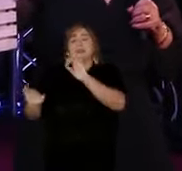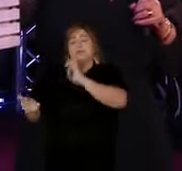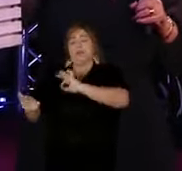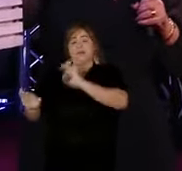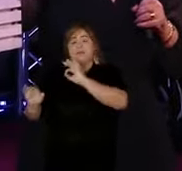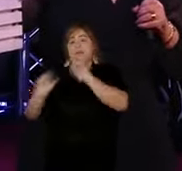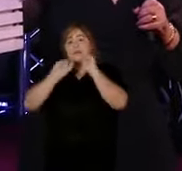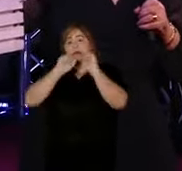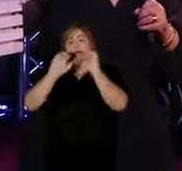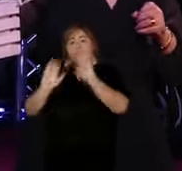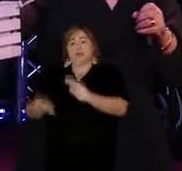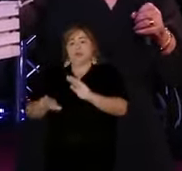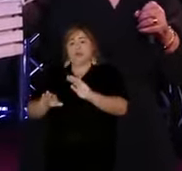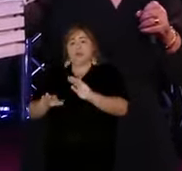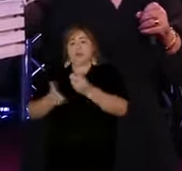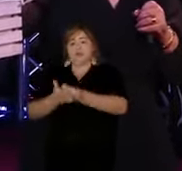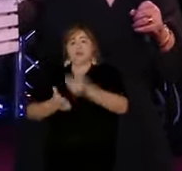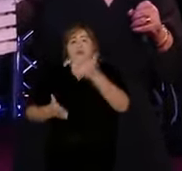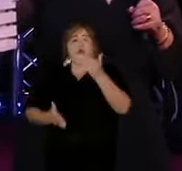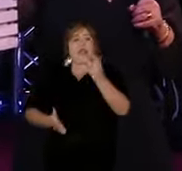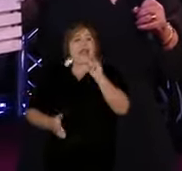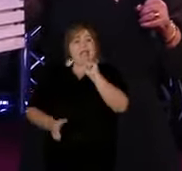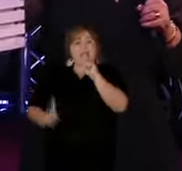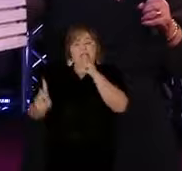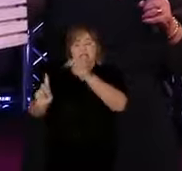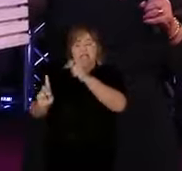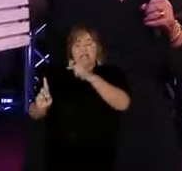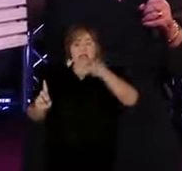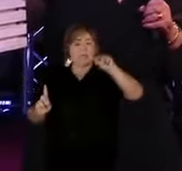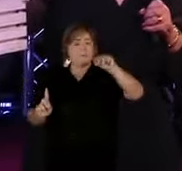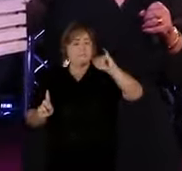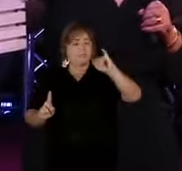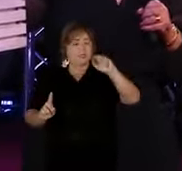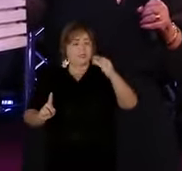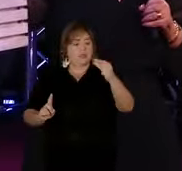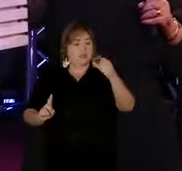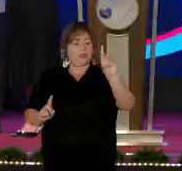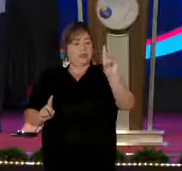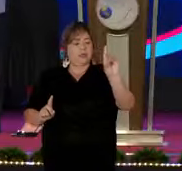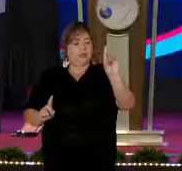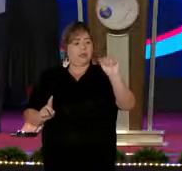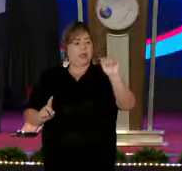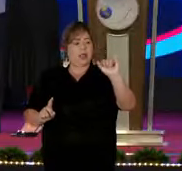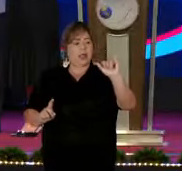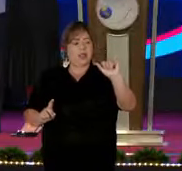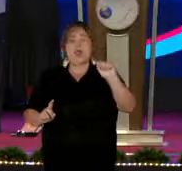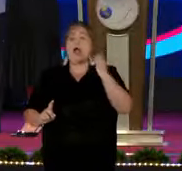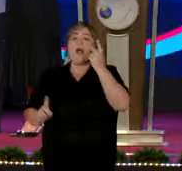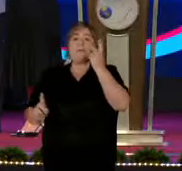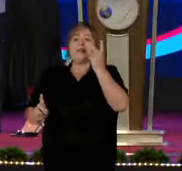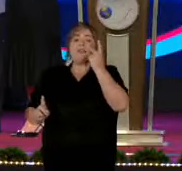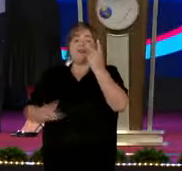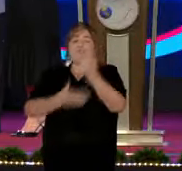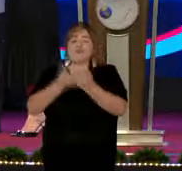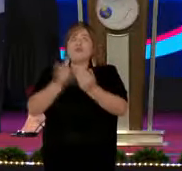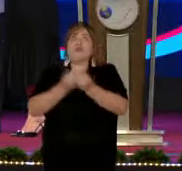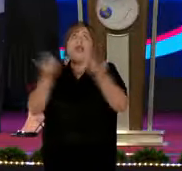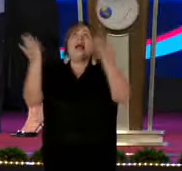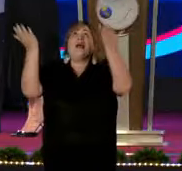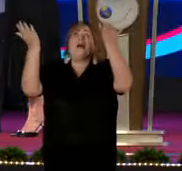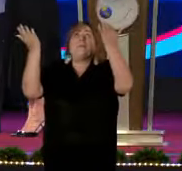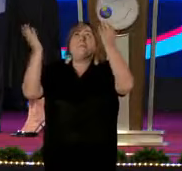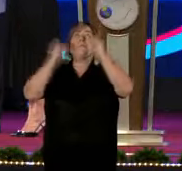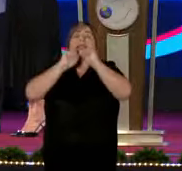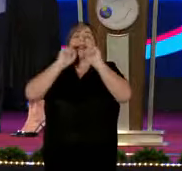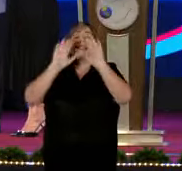Señor, nuestra querida hermana que ha visto tu mano poderosa obrar en ella, yo te pido que tú la prospere, la bendiga y esto sea